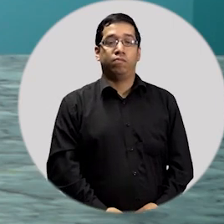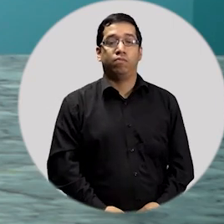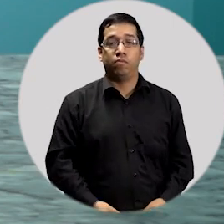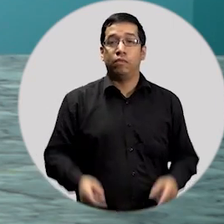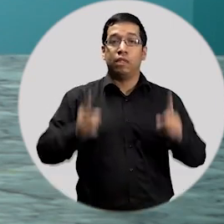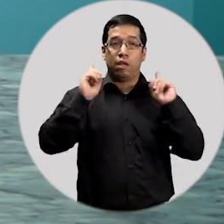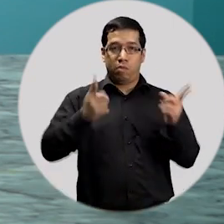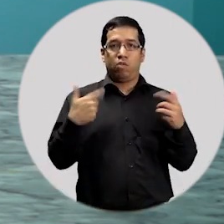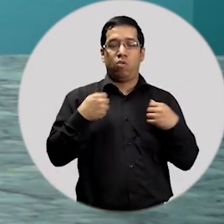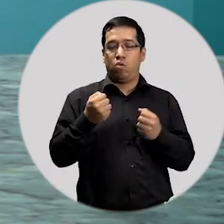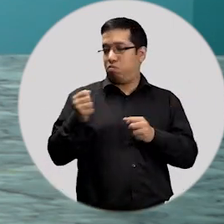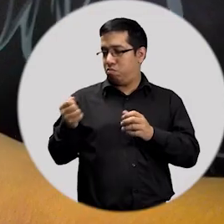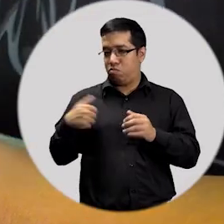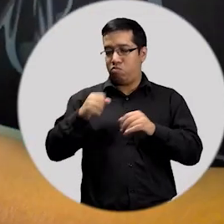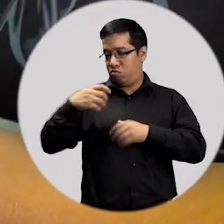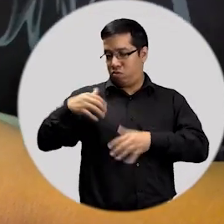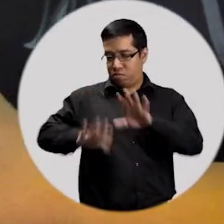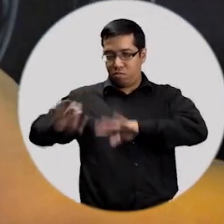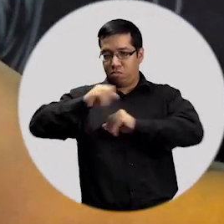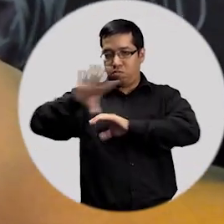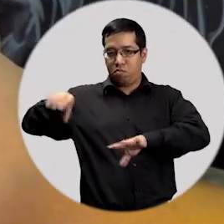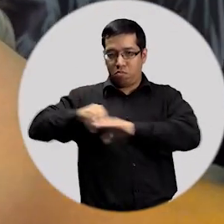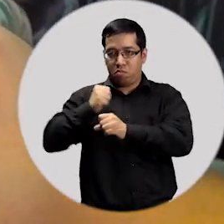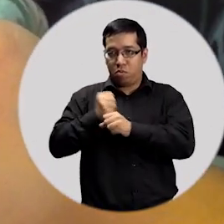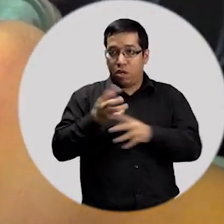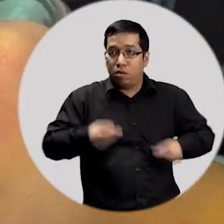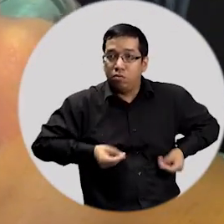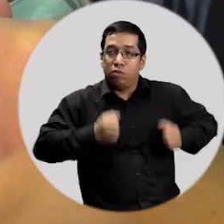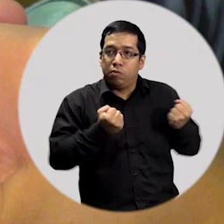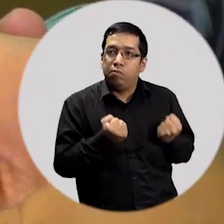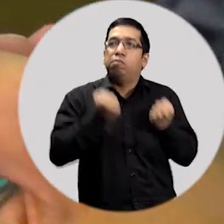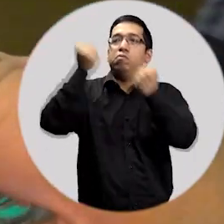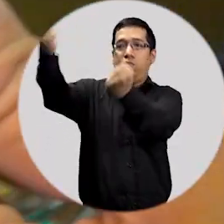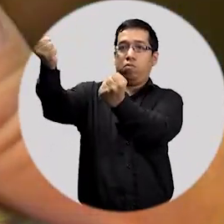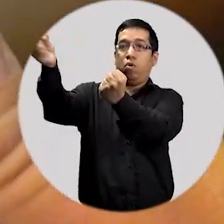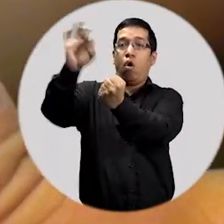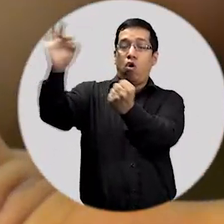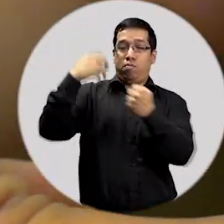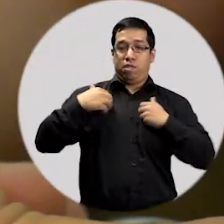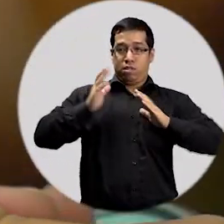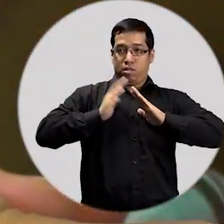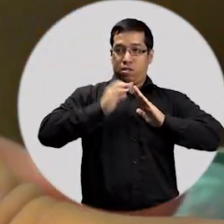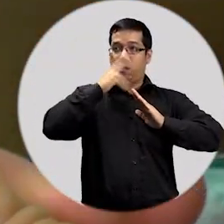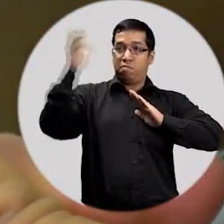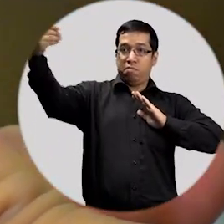famosas llamadas comas. ¿Por qué se dice coma? Solamente porque tiene forma de coma, no